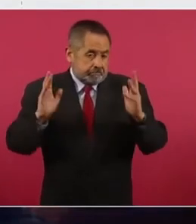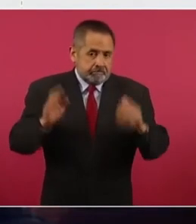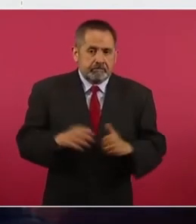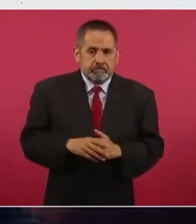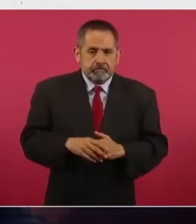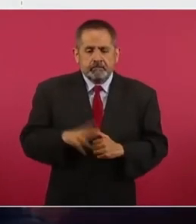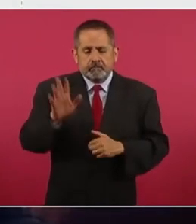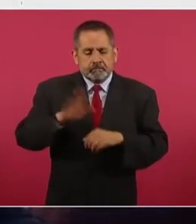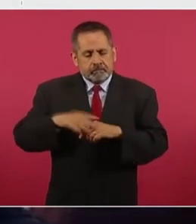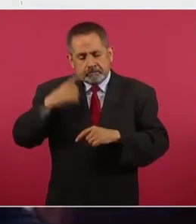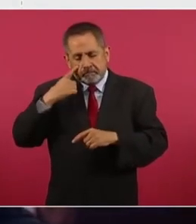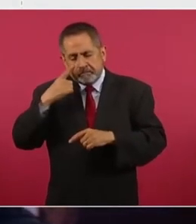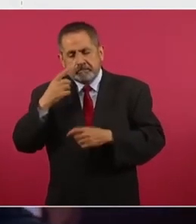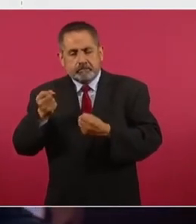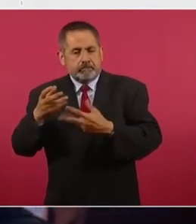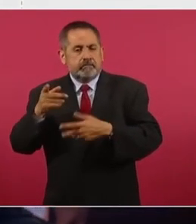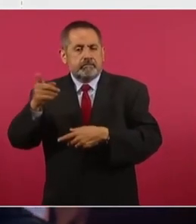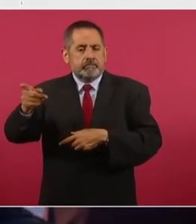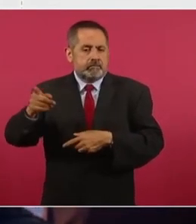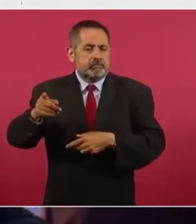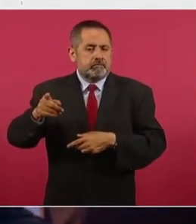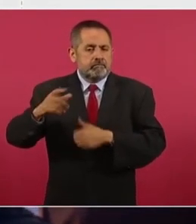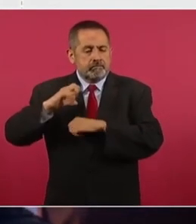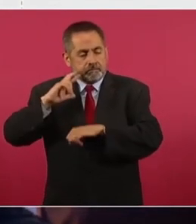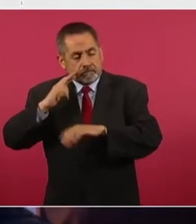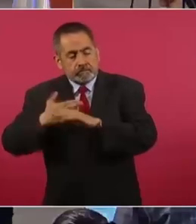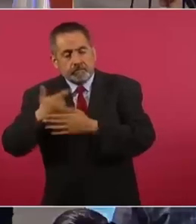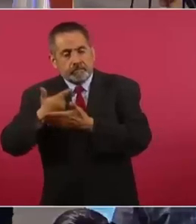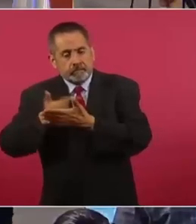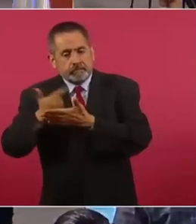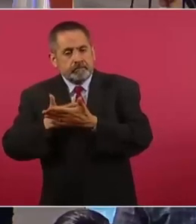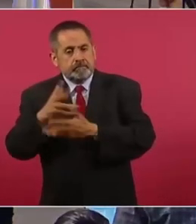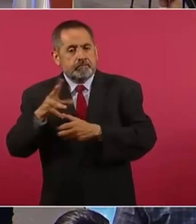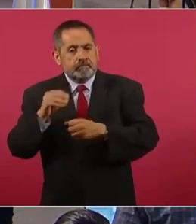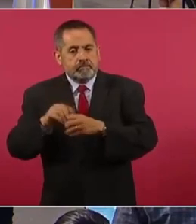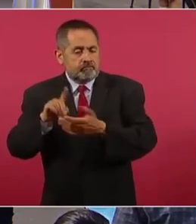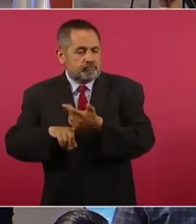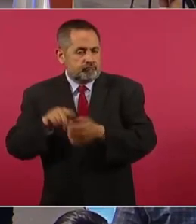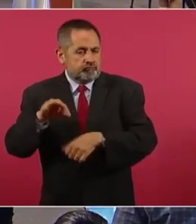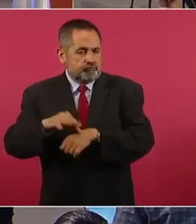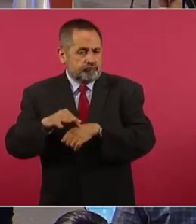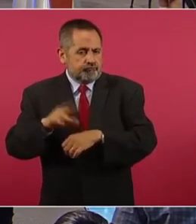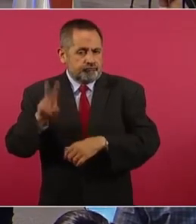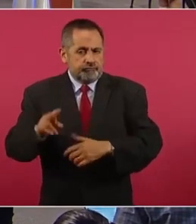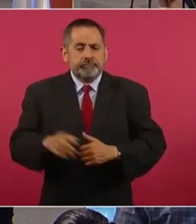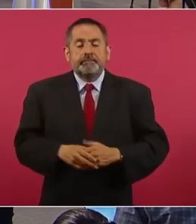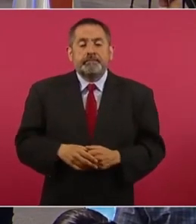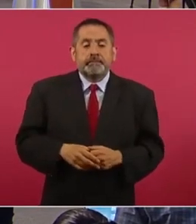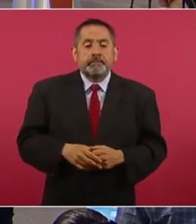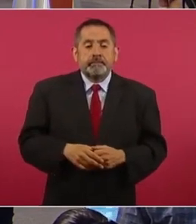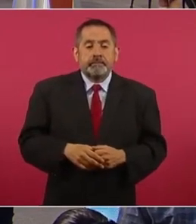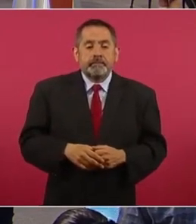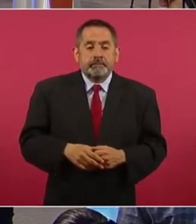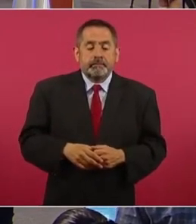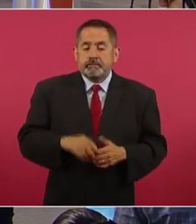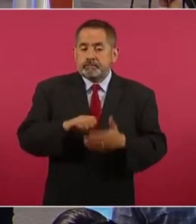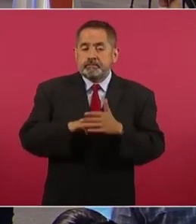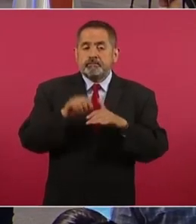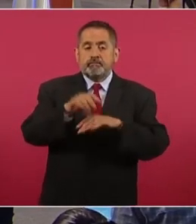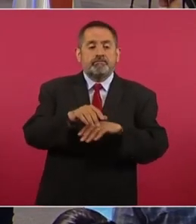pero sí es lo más cercano a la realidad. En robos, por